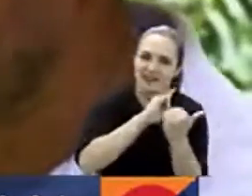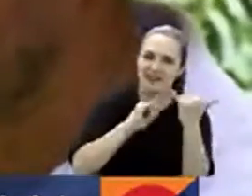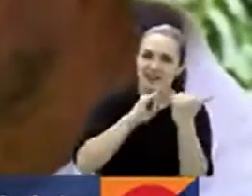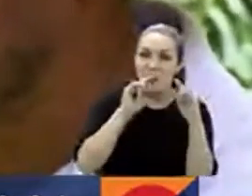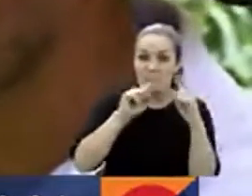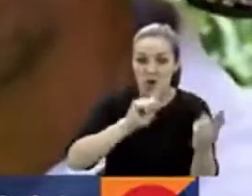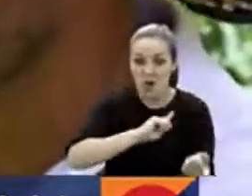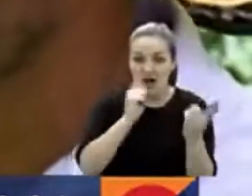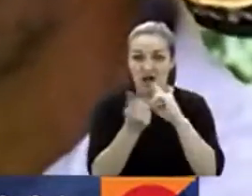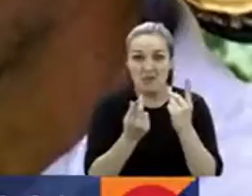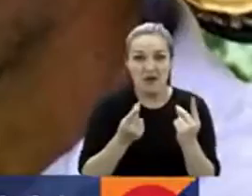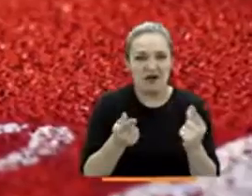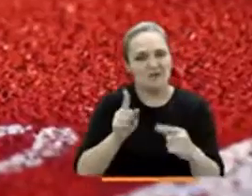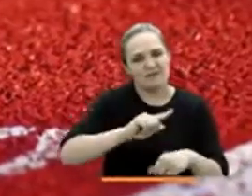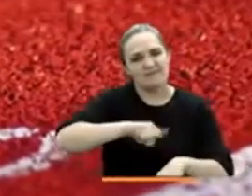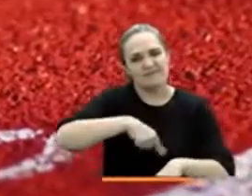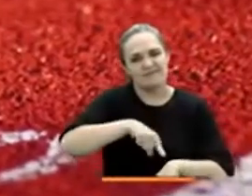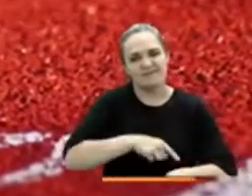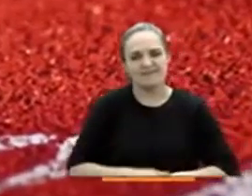demora.